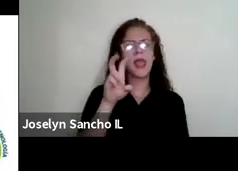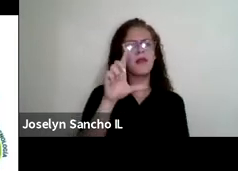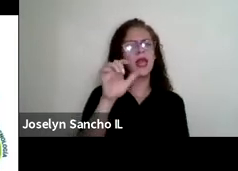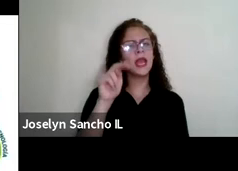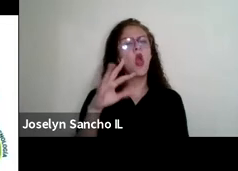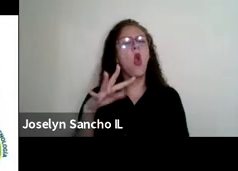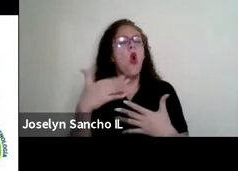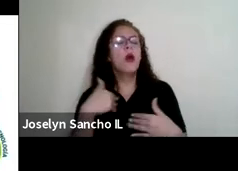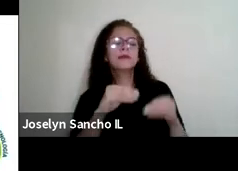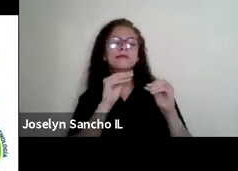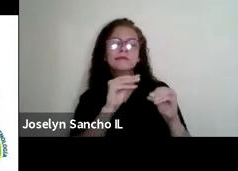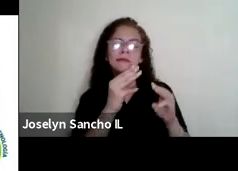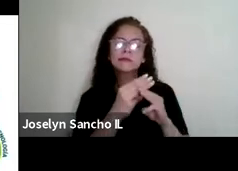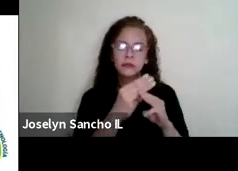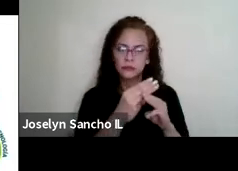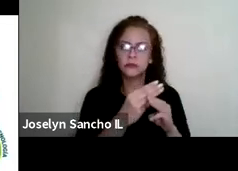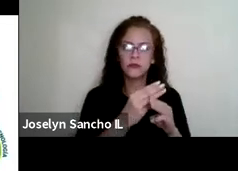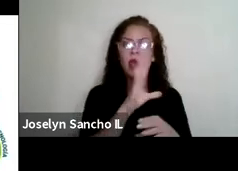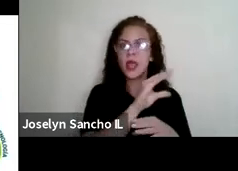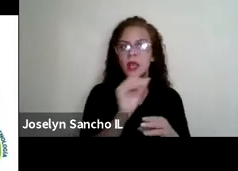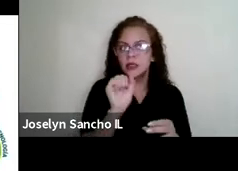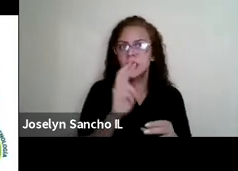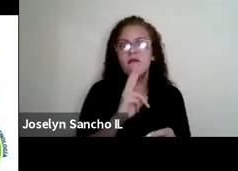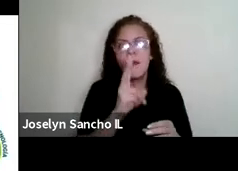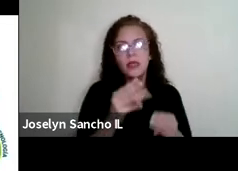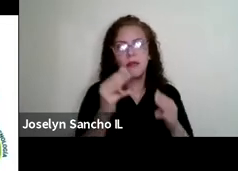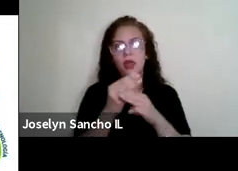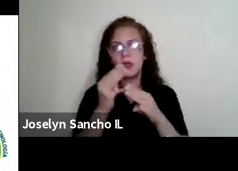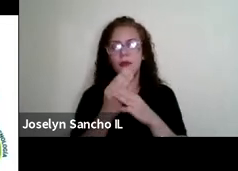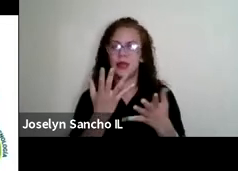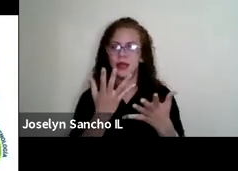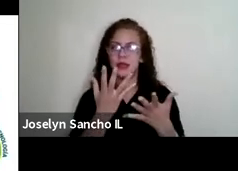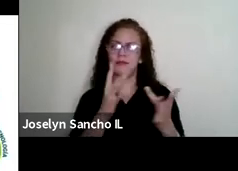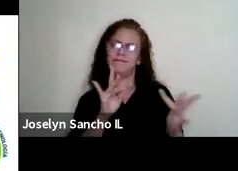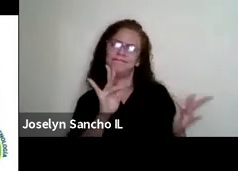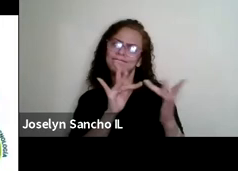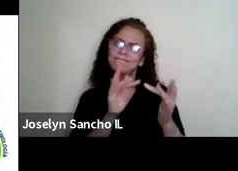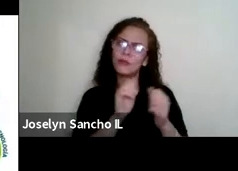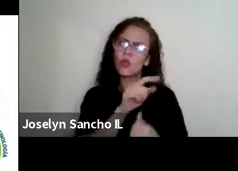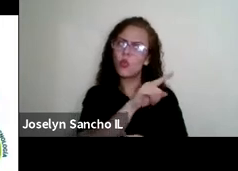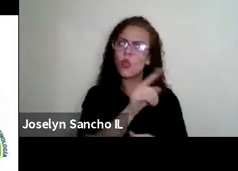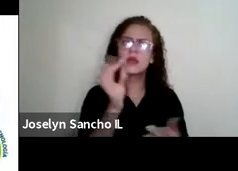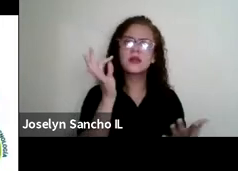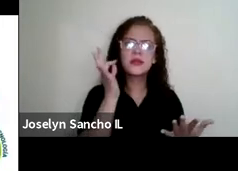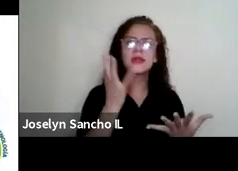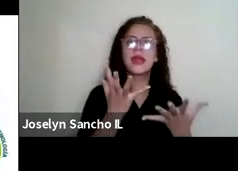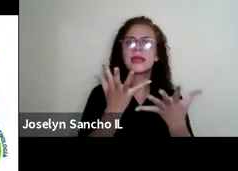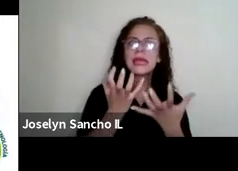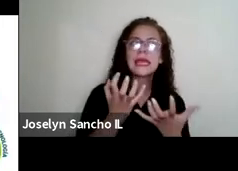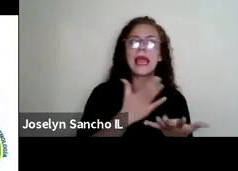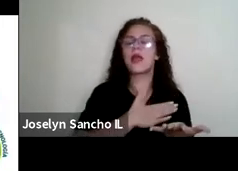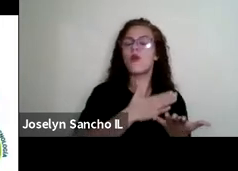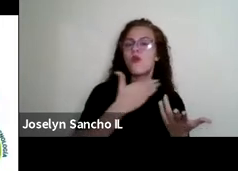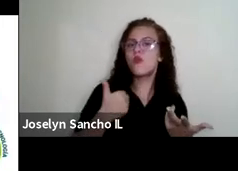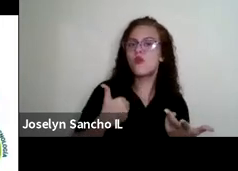estamos enseñando la matemática y si realmente la matemática está conectando con lo que las niñas les gusta,